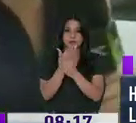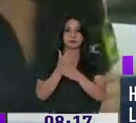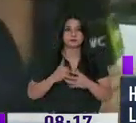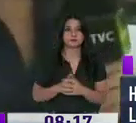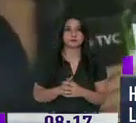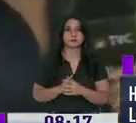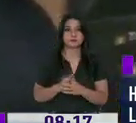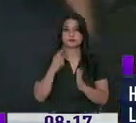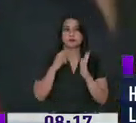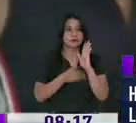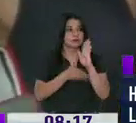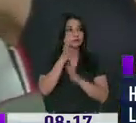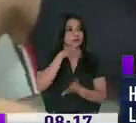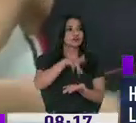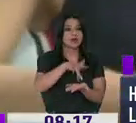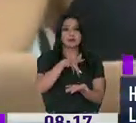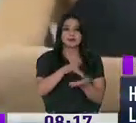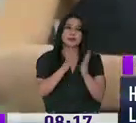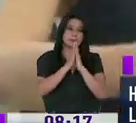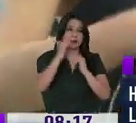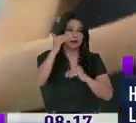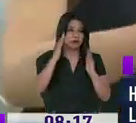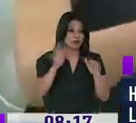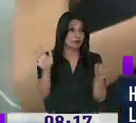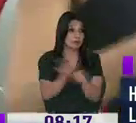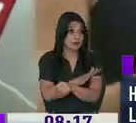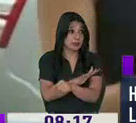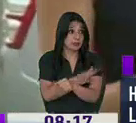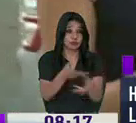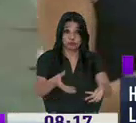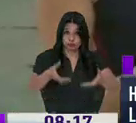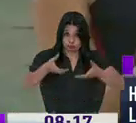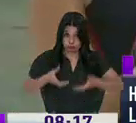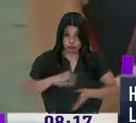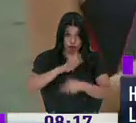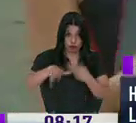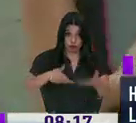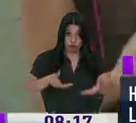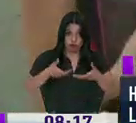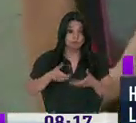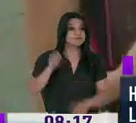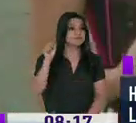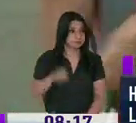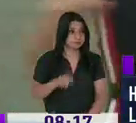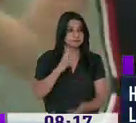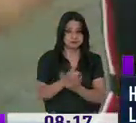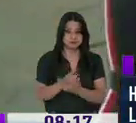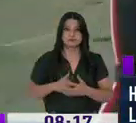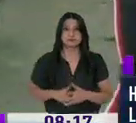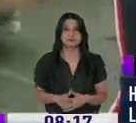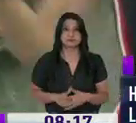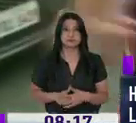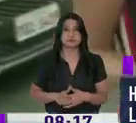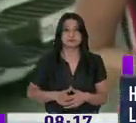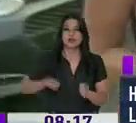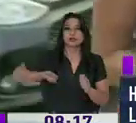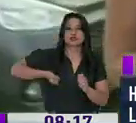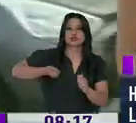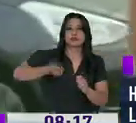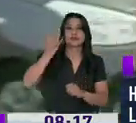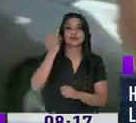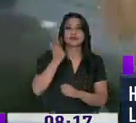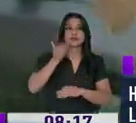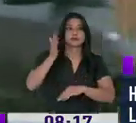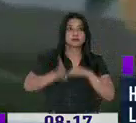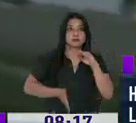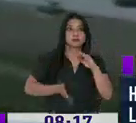que si van a una farmacia, por ejemplo, y piden el botiquín completo, les dan todo este tipo. Así es. En cuanto al extintor, ¿cuál es la fecha de